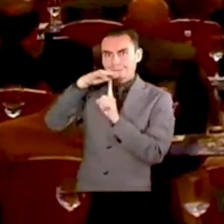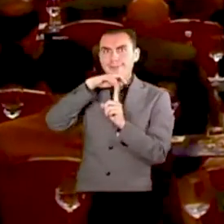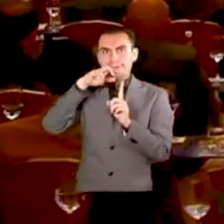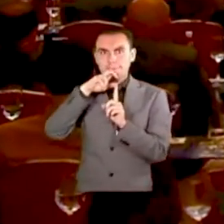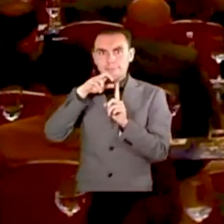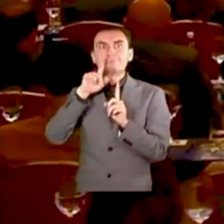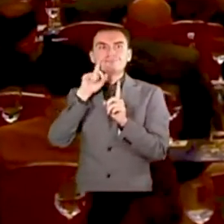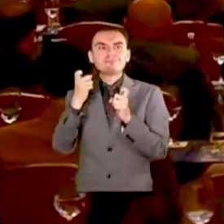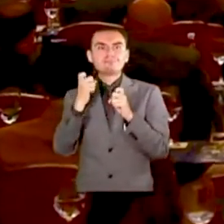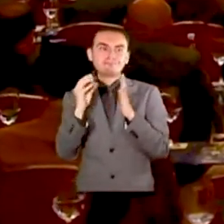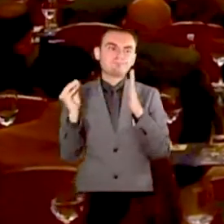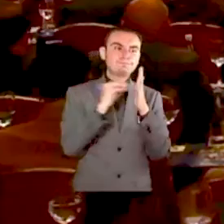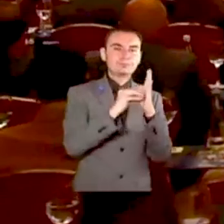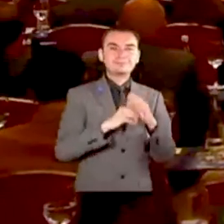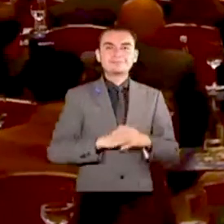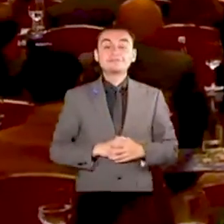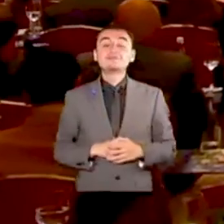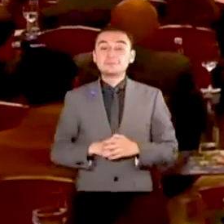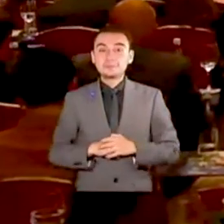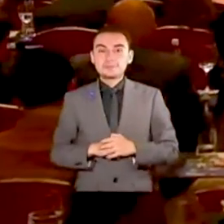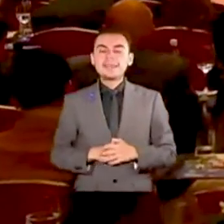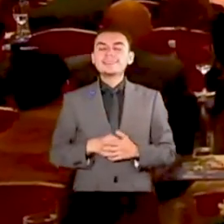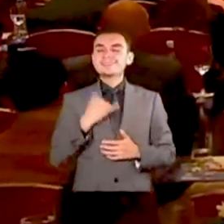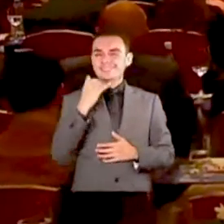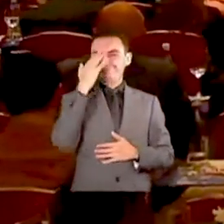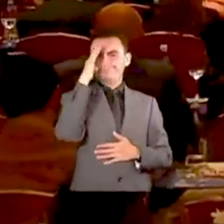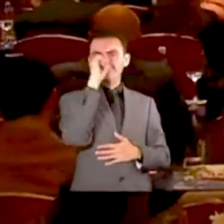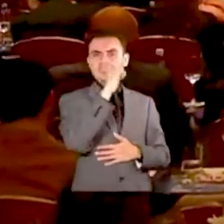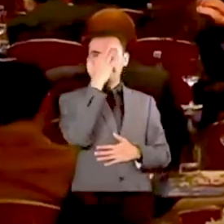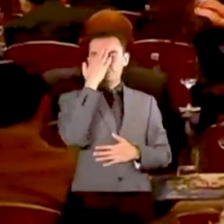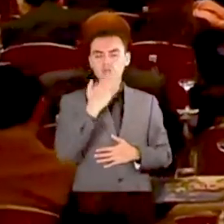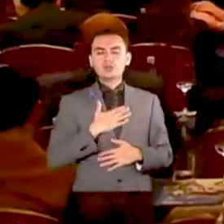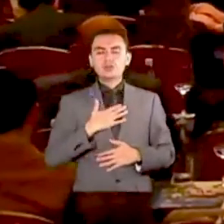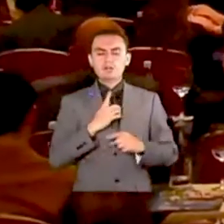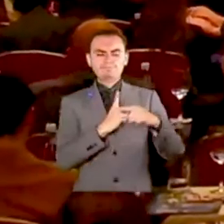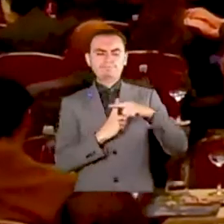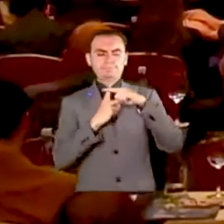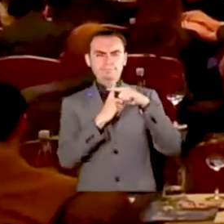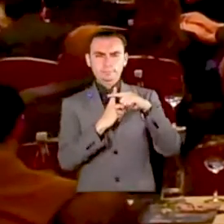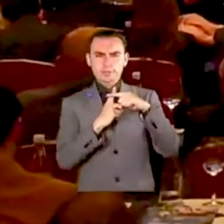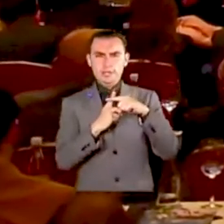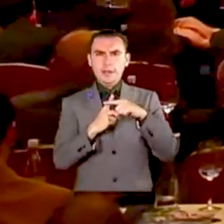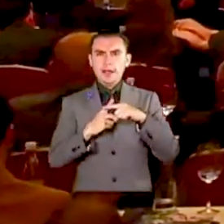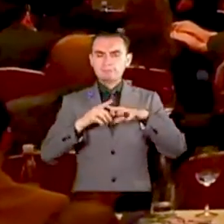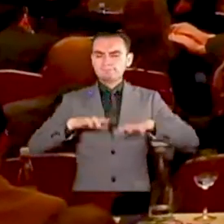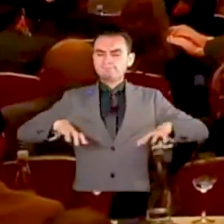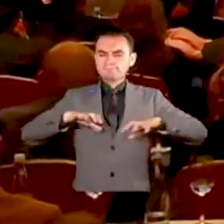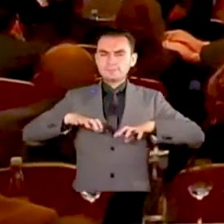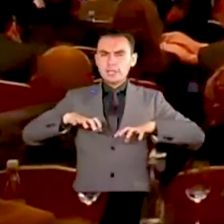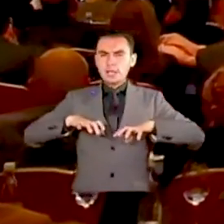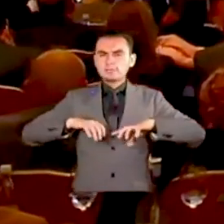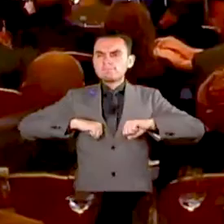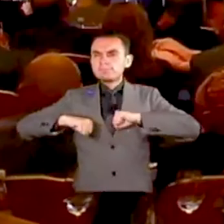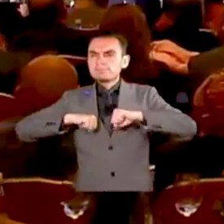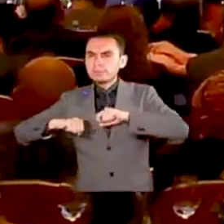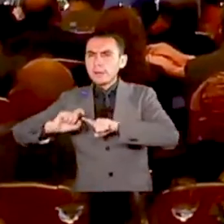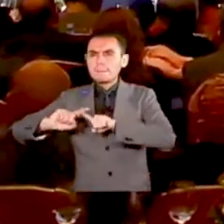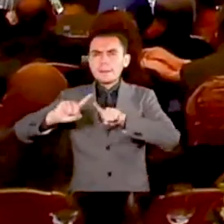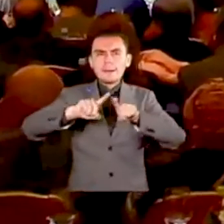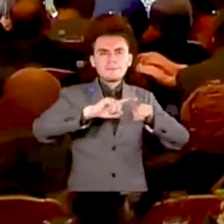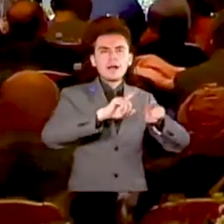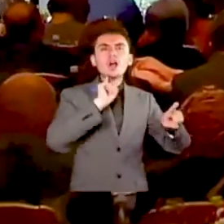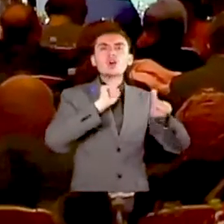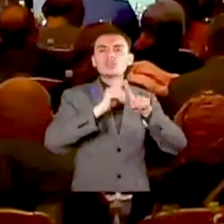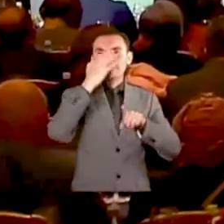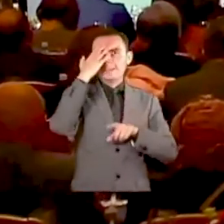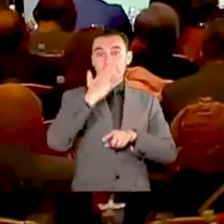la Procuraduría General de la Nación diversas actuaciones tendientes de forma permanente a articular los esfuerzos